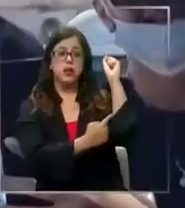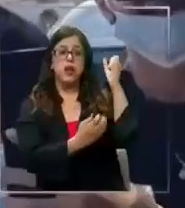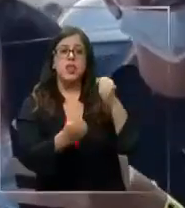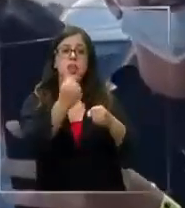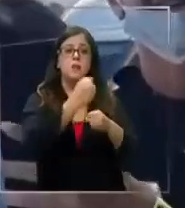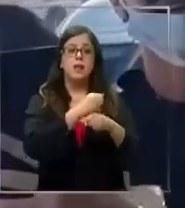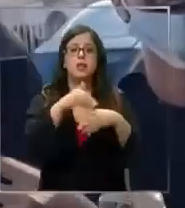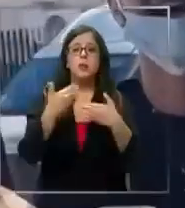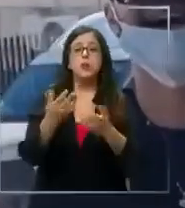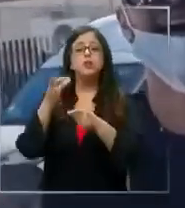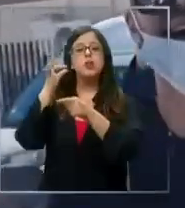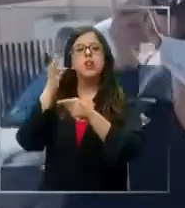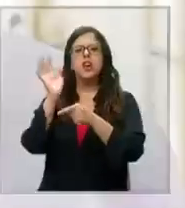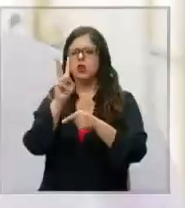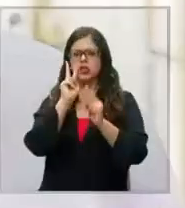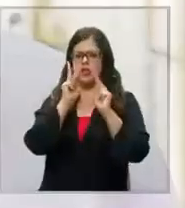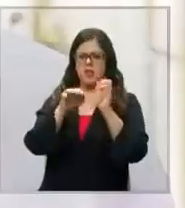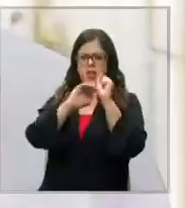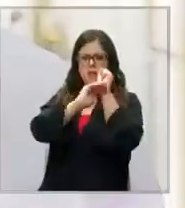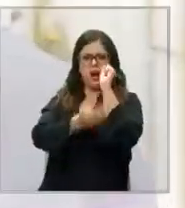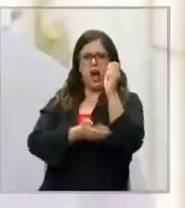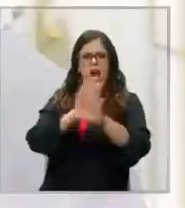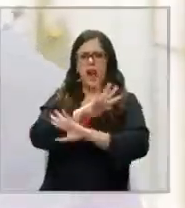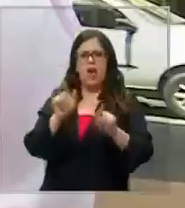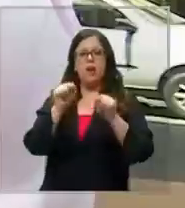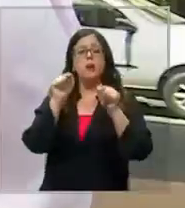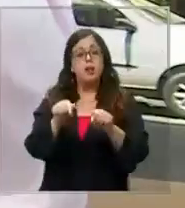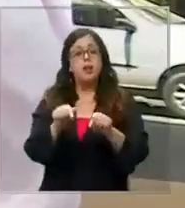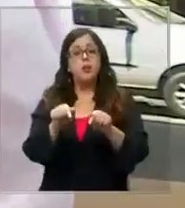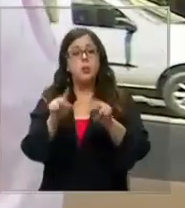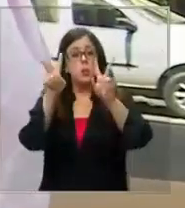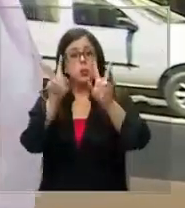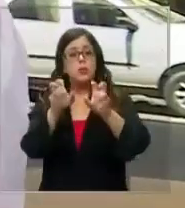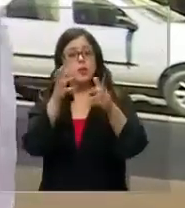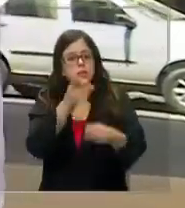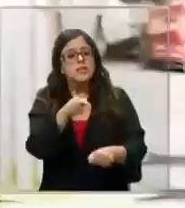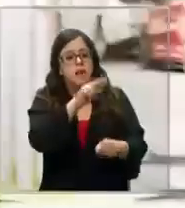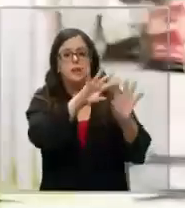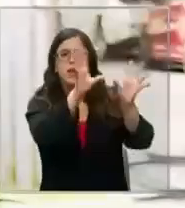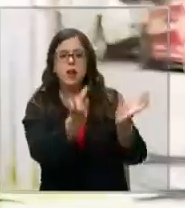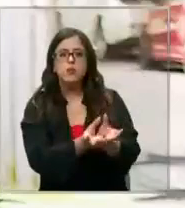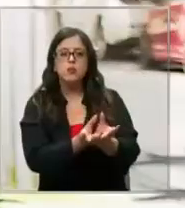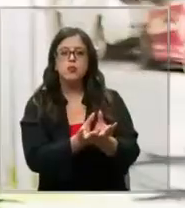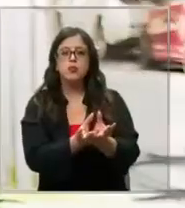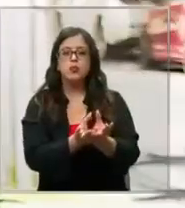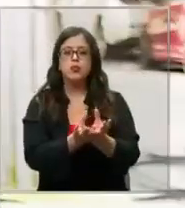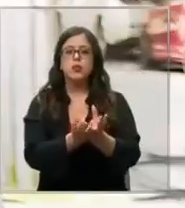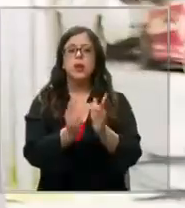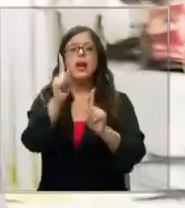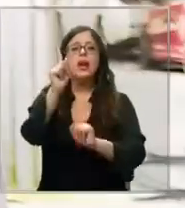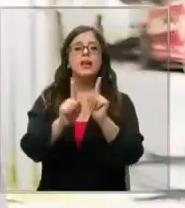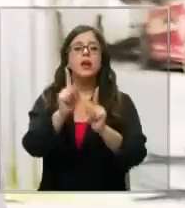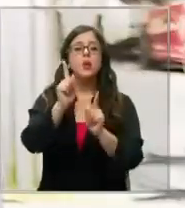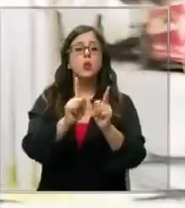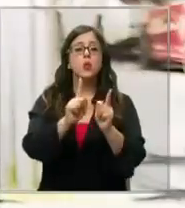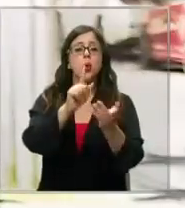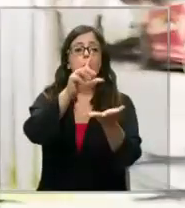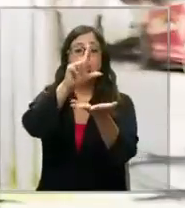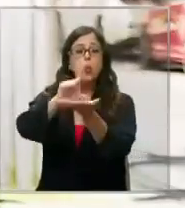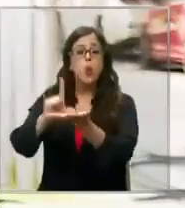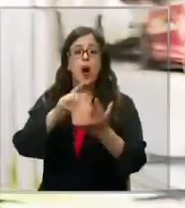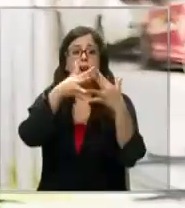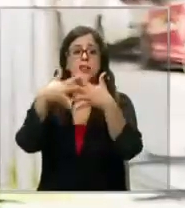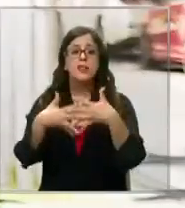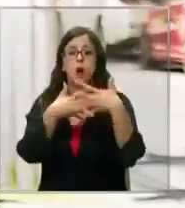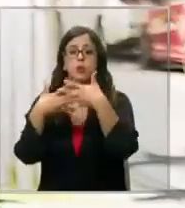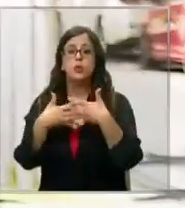tenía atisbo de embarazo, una práctica que está siendo cada vez más usual en el mundo. En algunos estados de Estados Unidos, ya